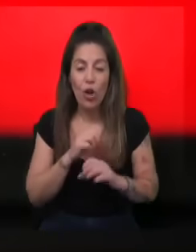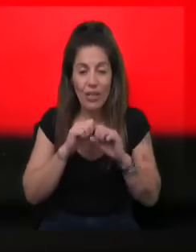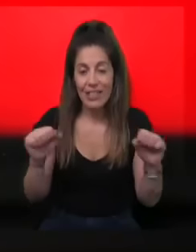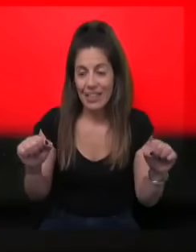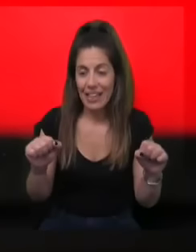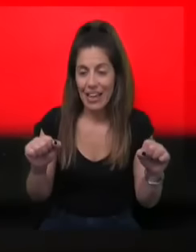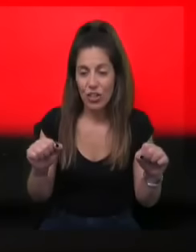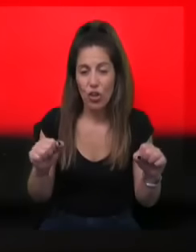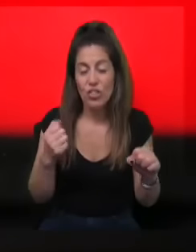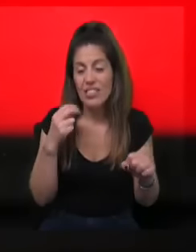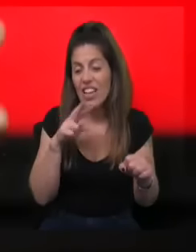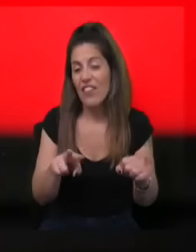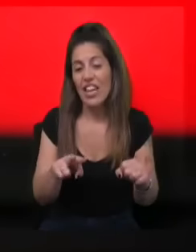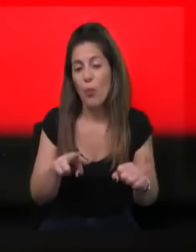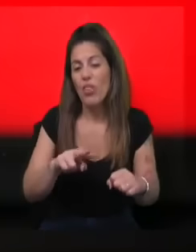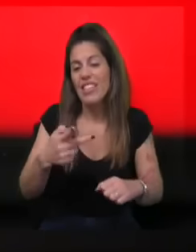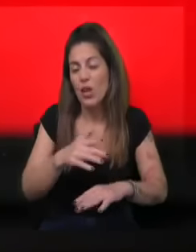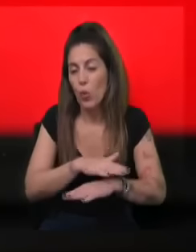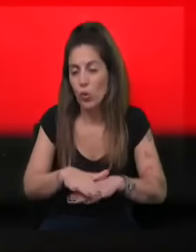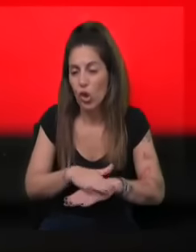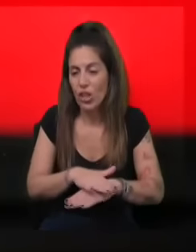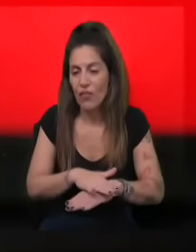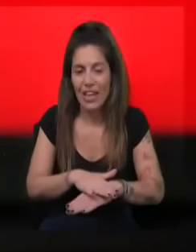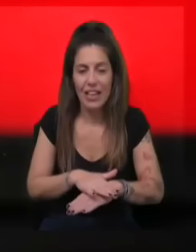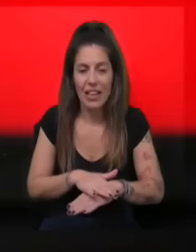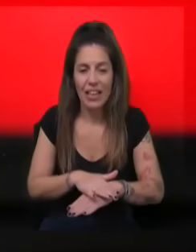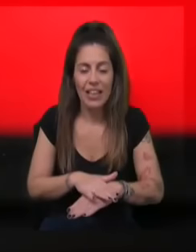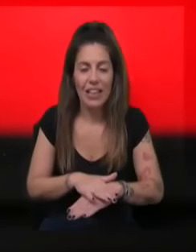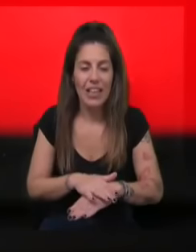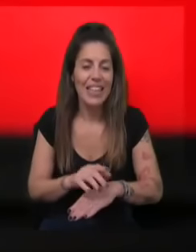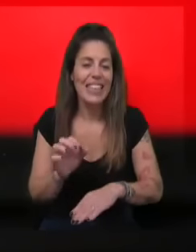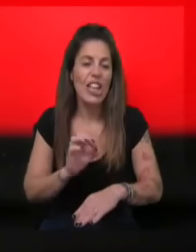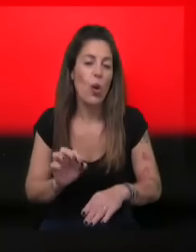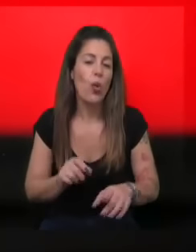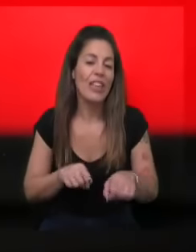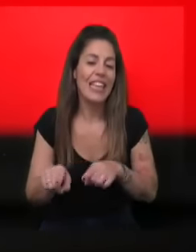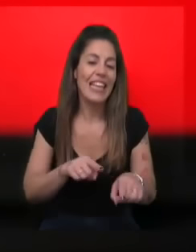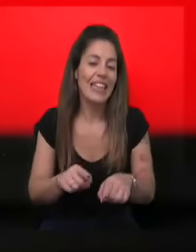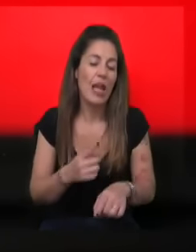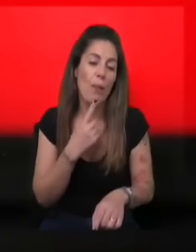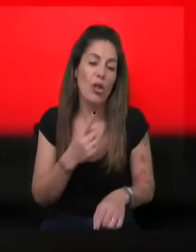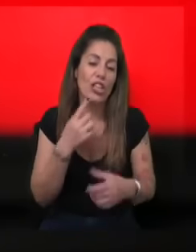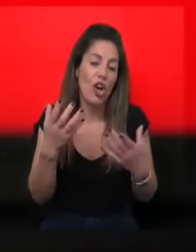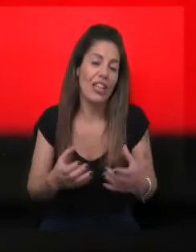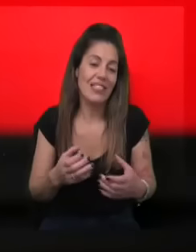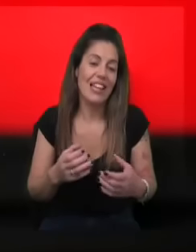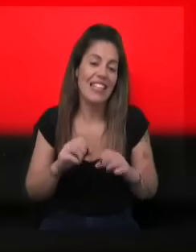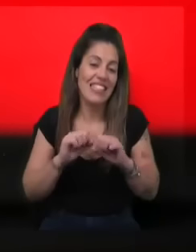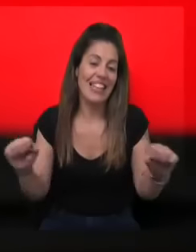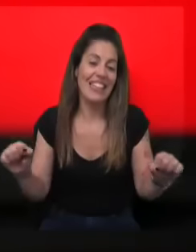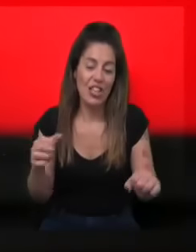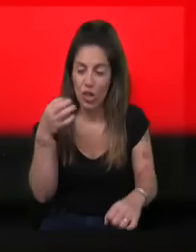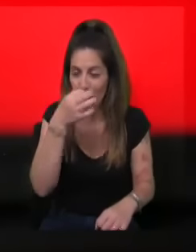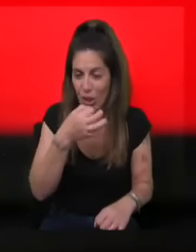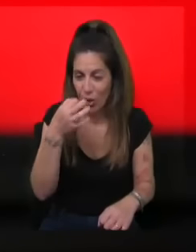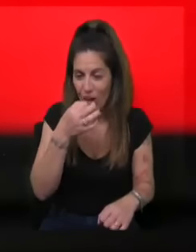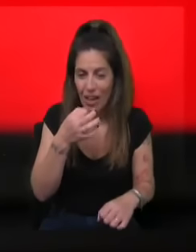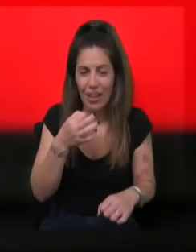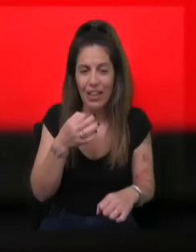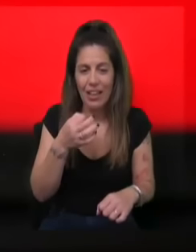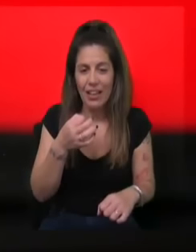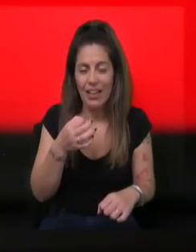segundo nivel ningún dirigente político de primer nivel y con espalda quiere ser secretario de drogas entre otras cosas por cuestiones salariales también no pero